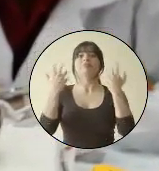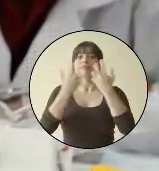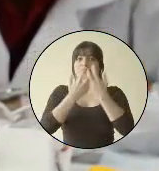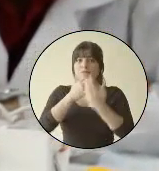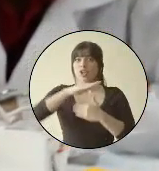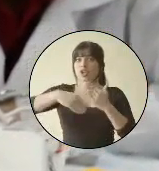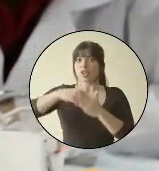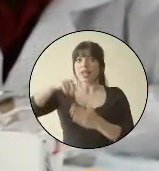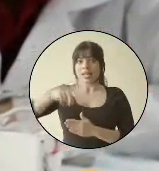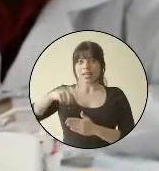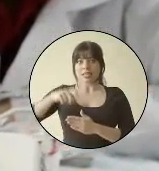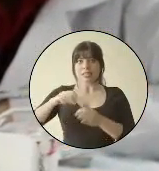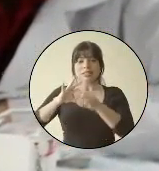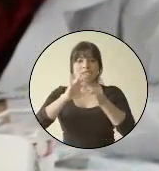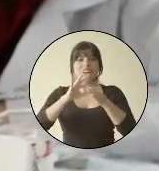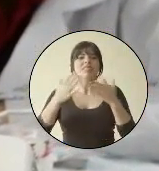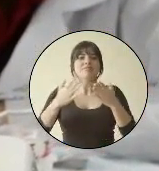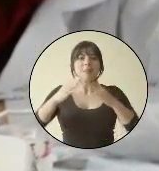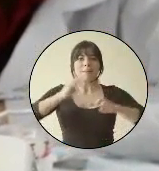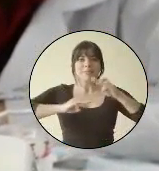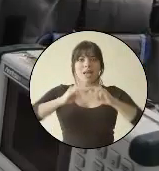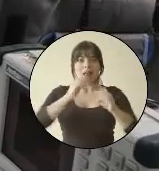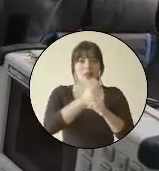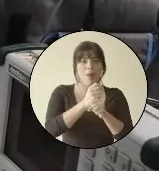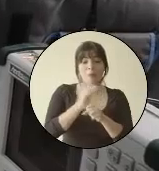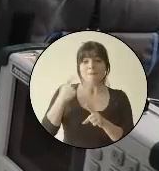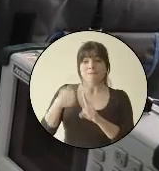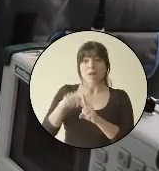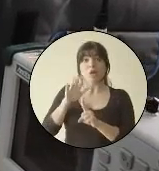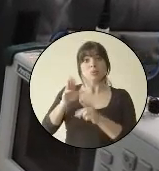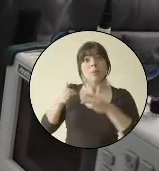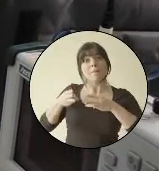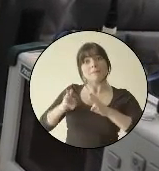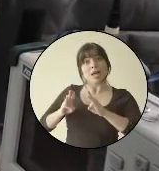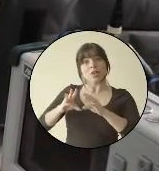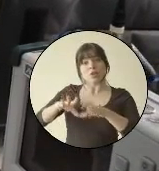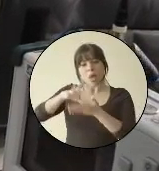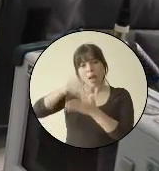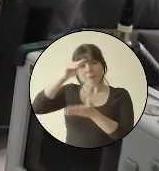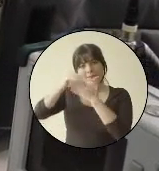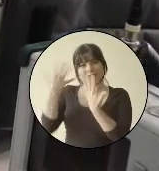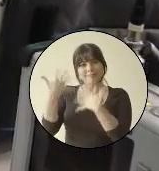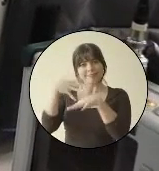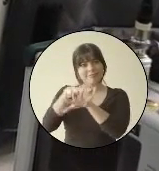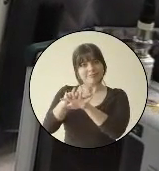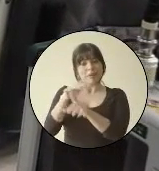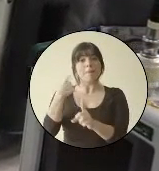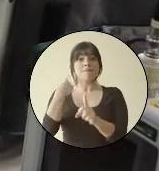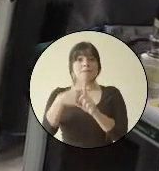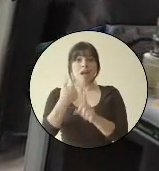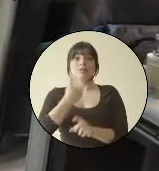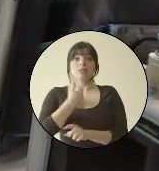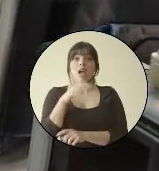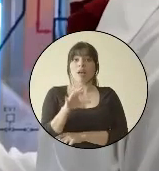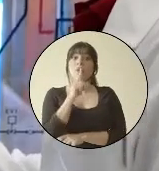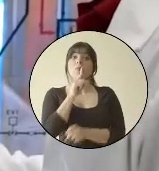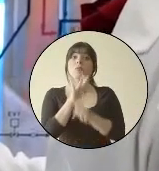las necesidades del mercado laboral, su metodología de aprendizaje integral y su compromiso